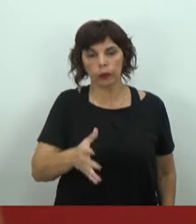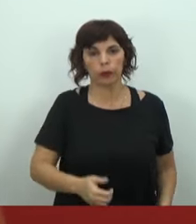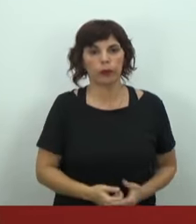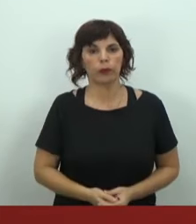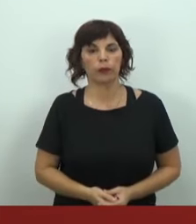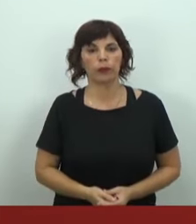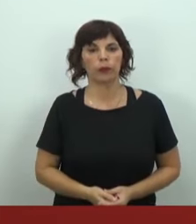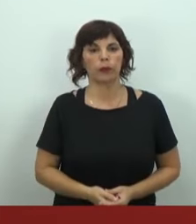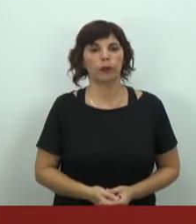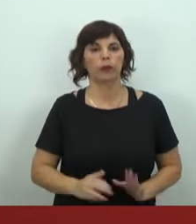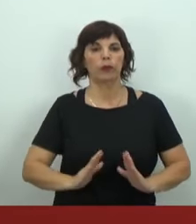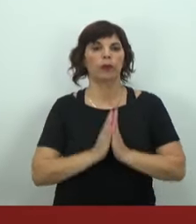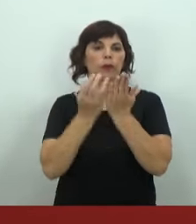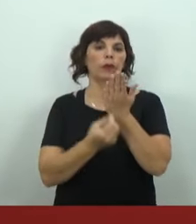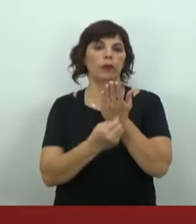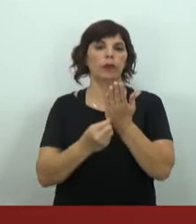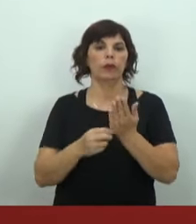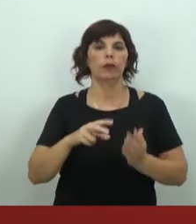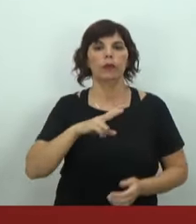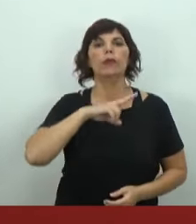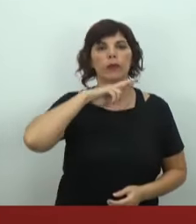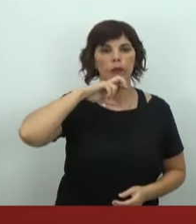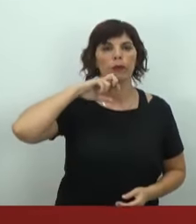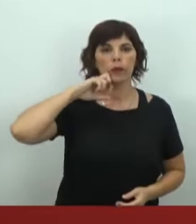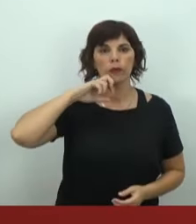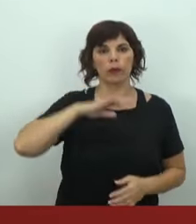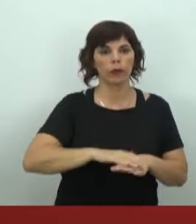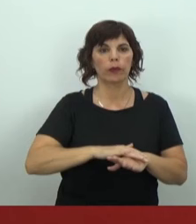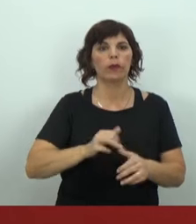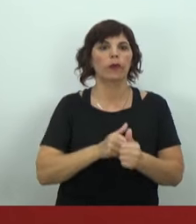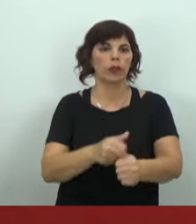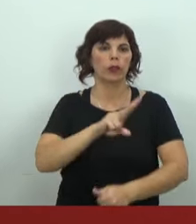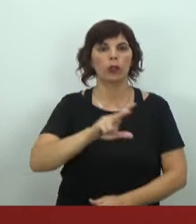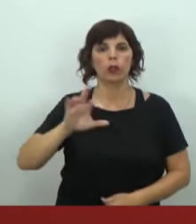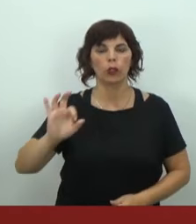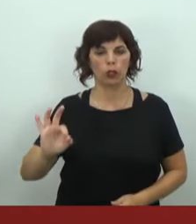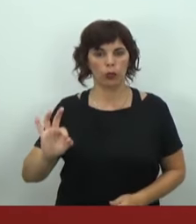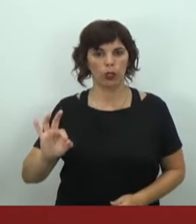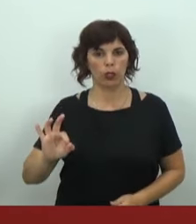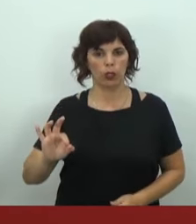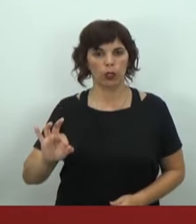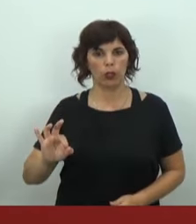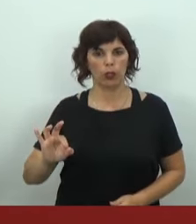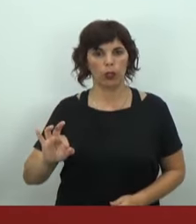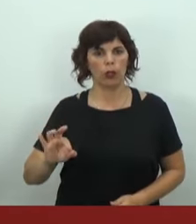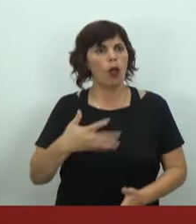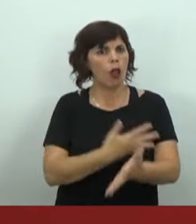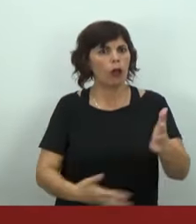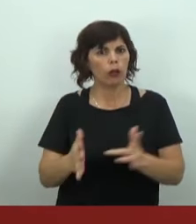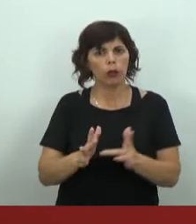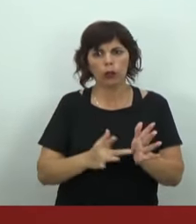Si leemos en Hechos capítulo 20, versículo 28, podemos leer por qué la sangre de Jesucristo es